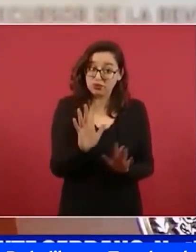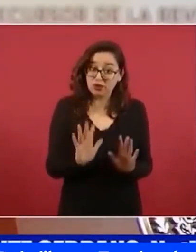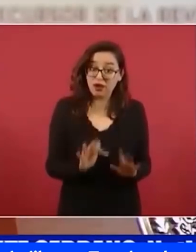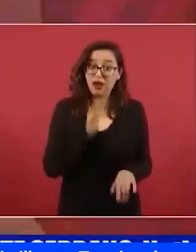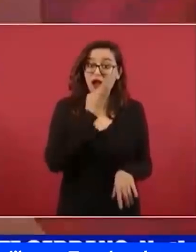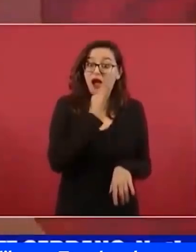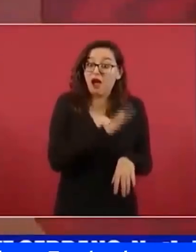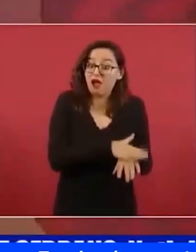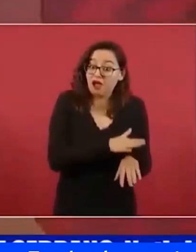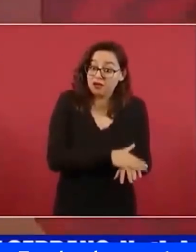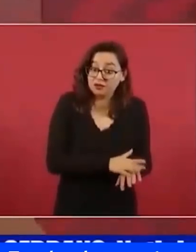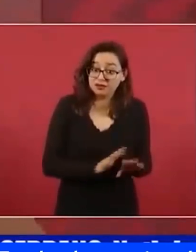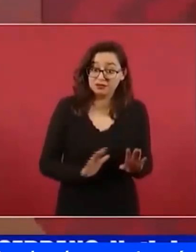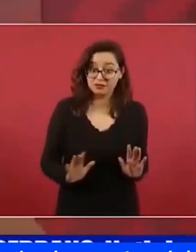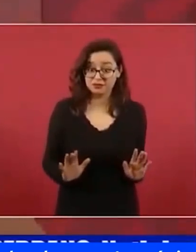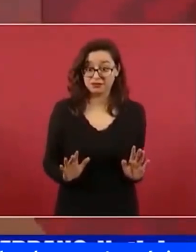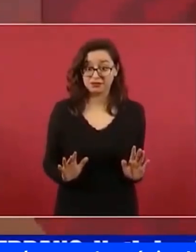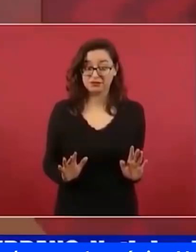con usted.